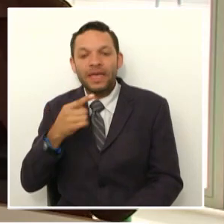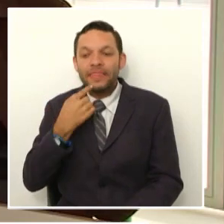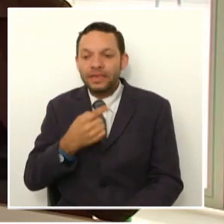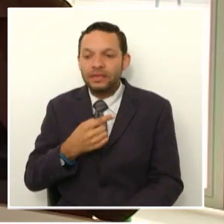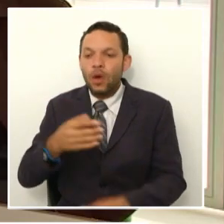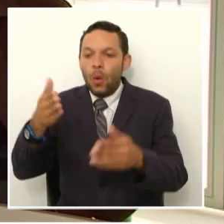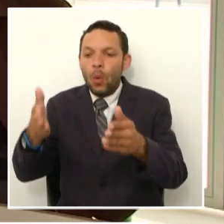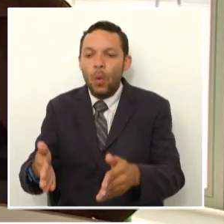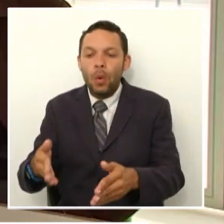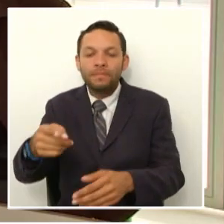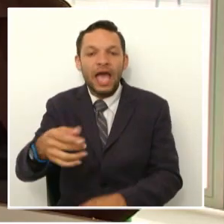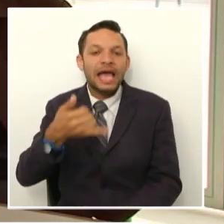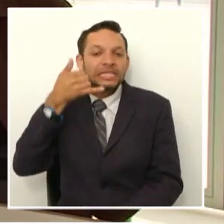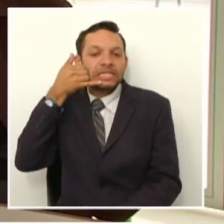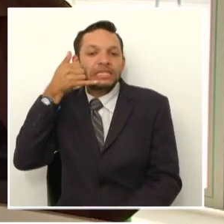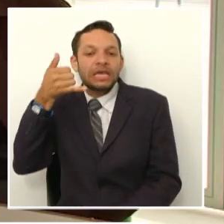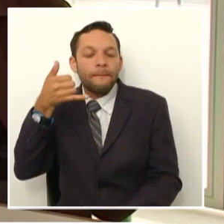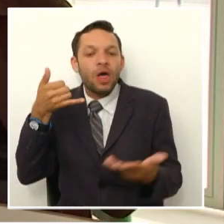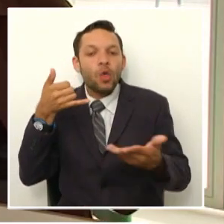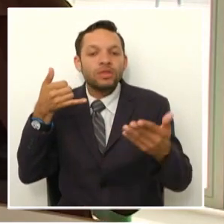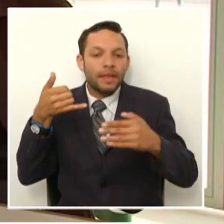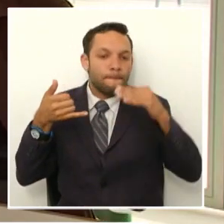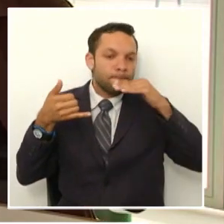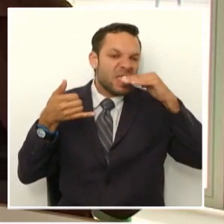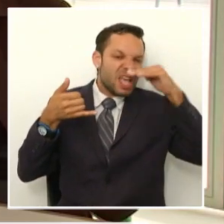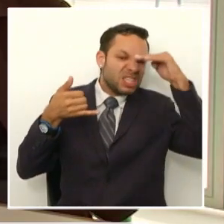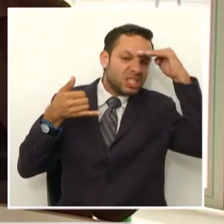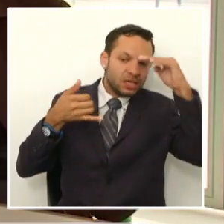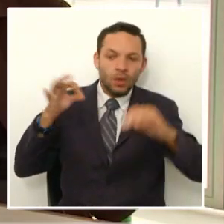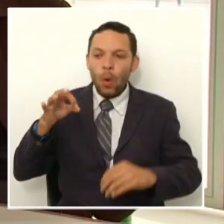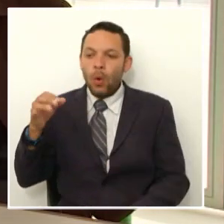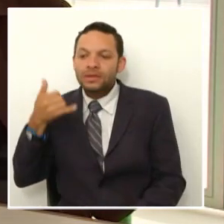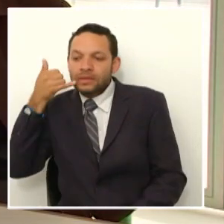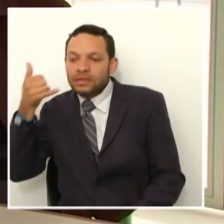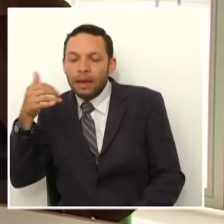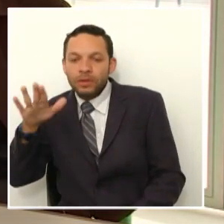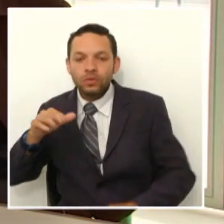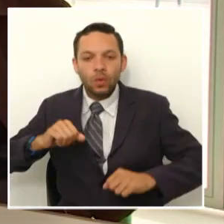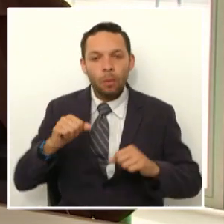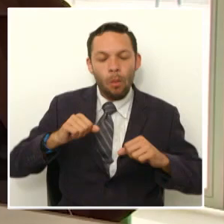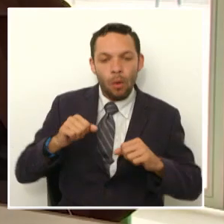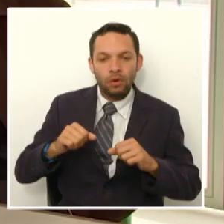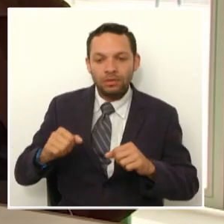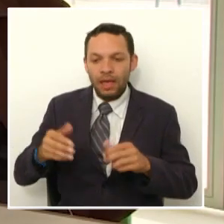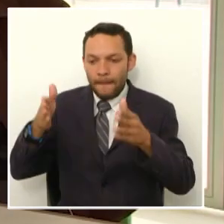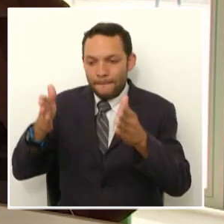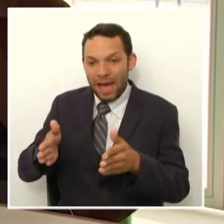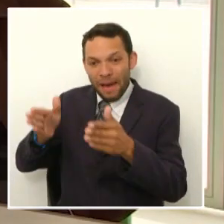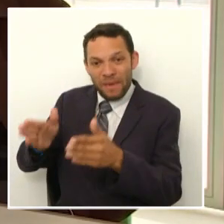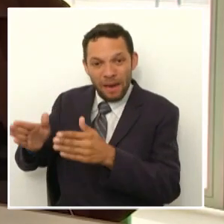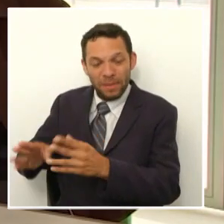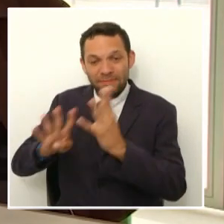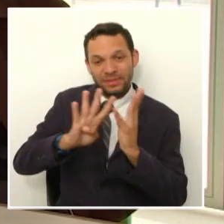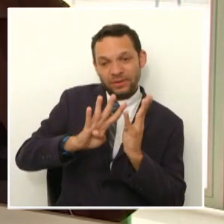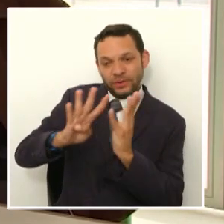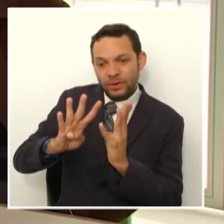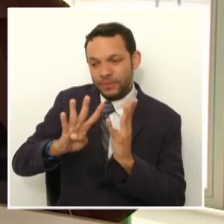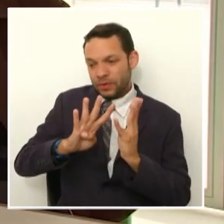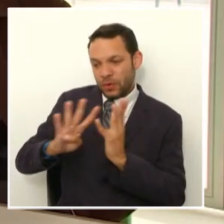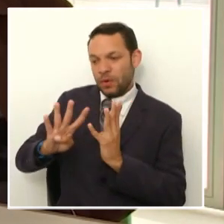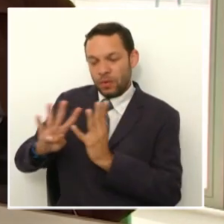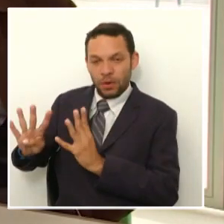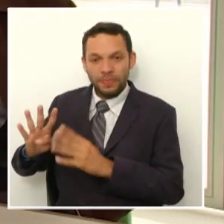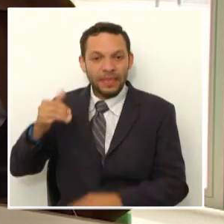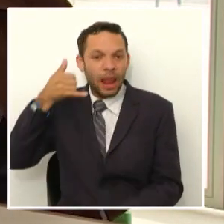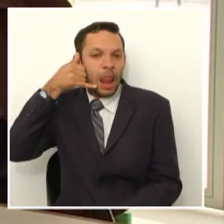que una llamada para Medellín. Y entonces esto ha evolucionado muy rápido. Del televisor